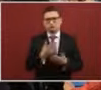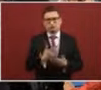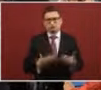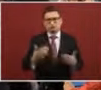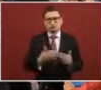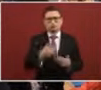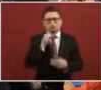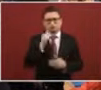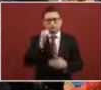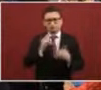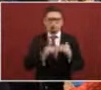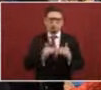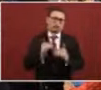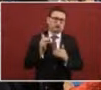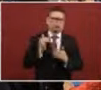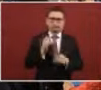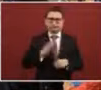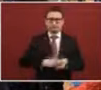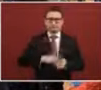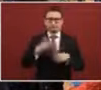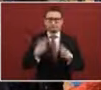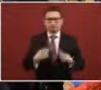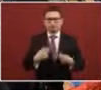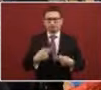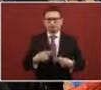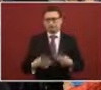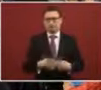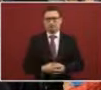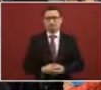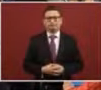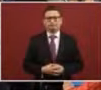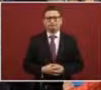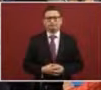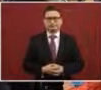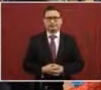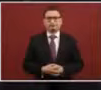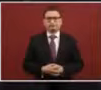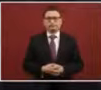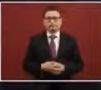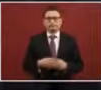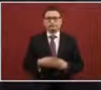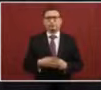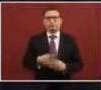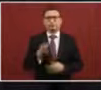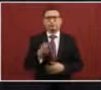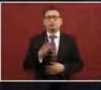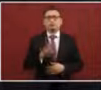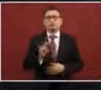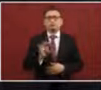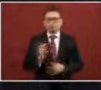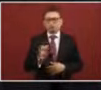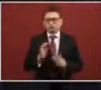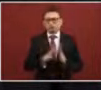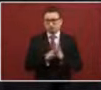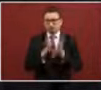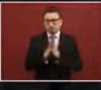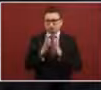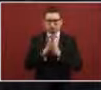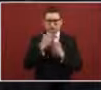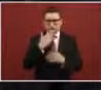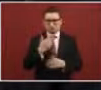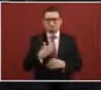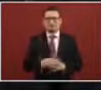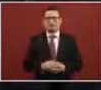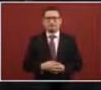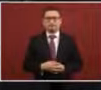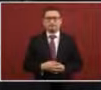arriba de la de las bases que se habían vendido en Santa Lucía. Tuvimos 400 participantes.